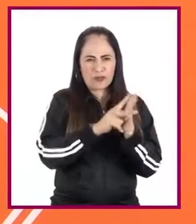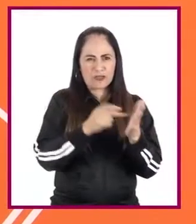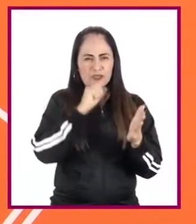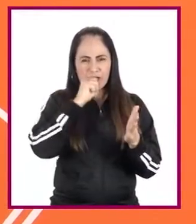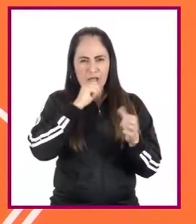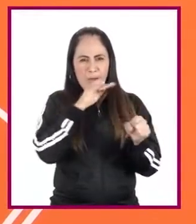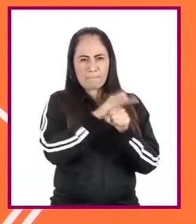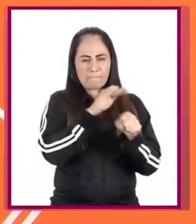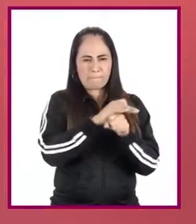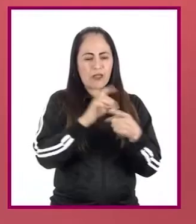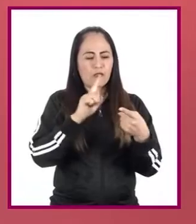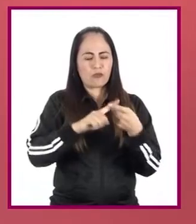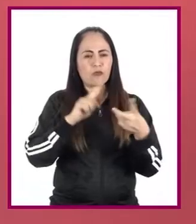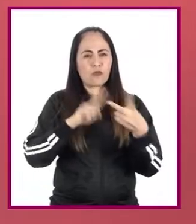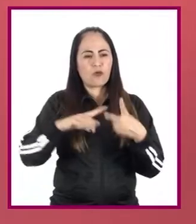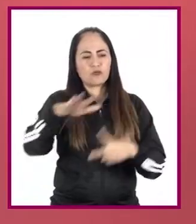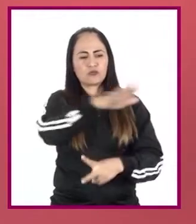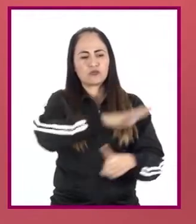sonidos ambientales.